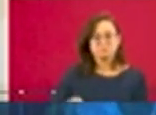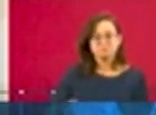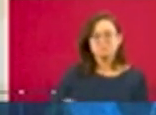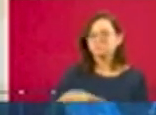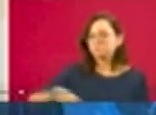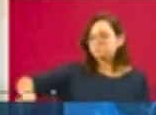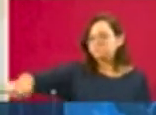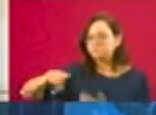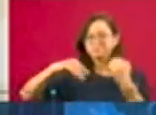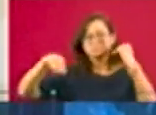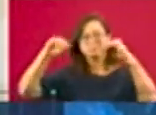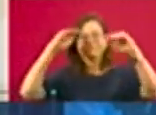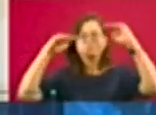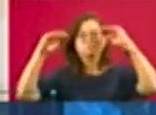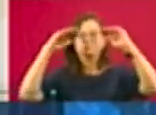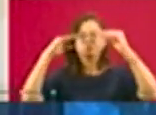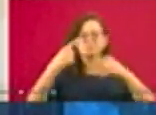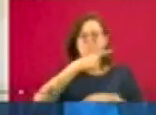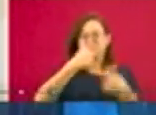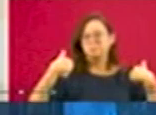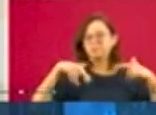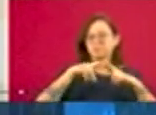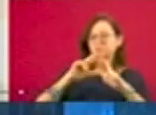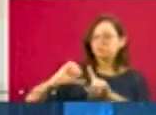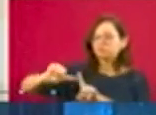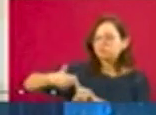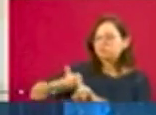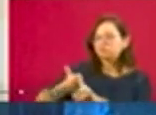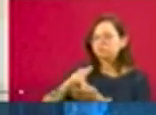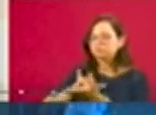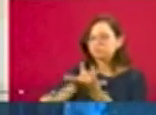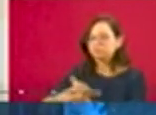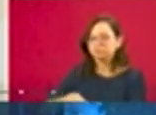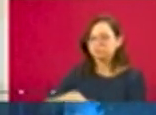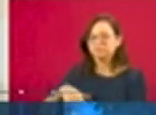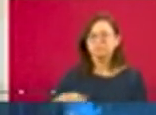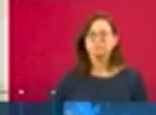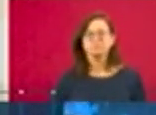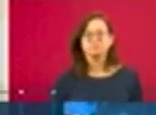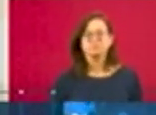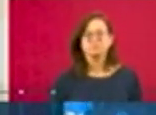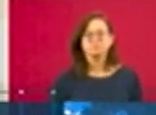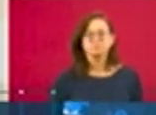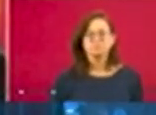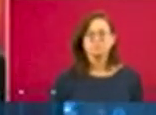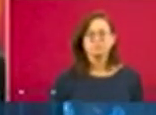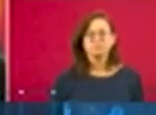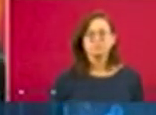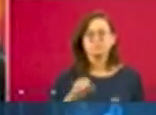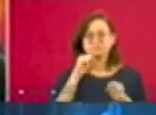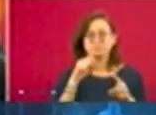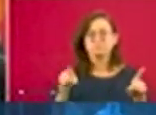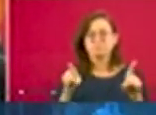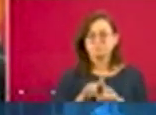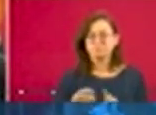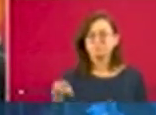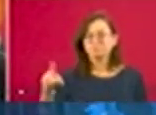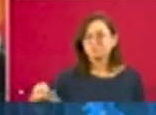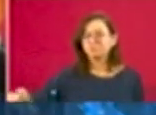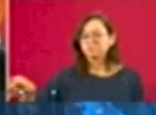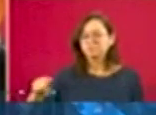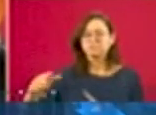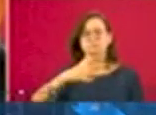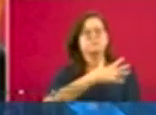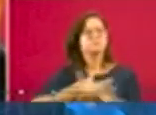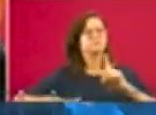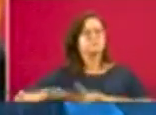Esteban, que la decisión fundamental que tomaste al principio de esta pandemia, de que no hubiera clases, ¿sí?